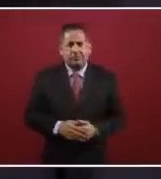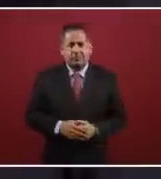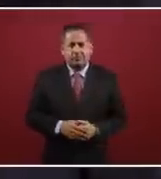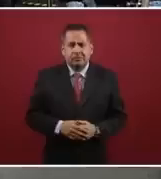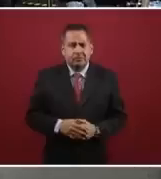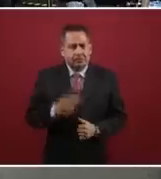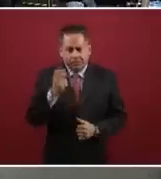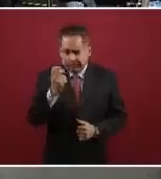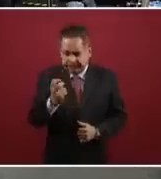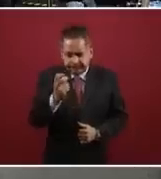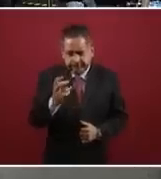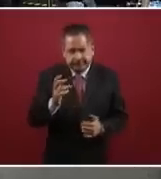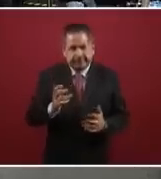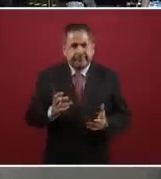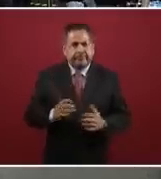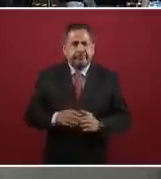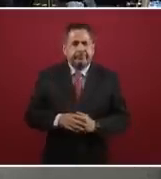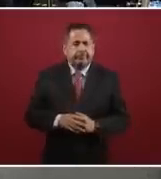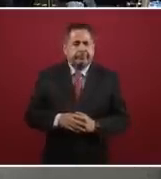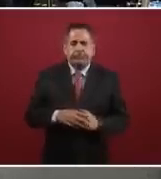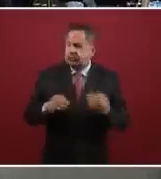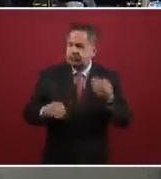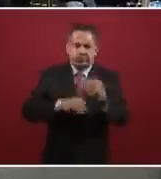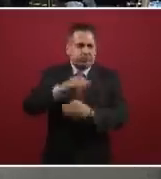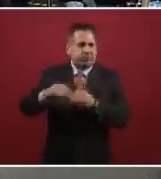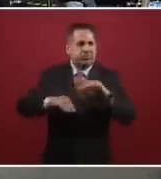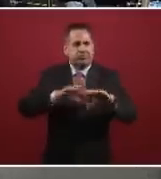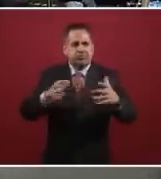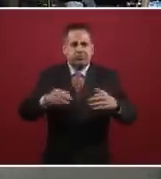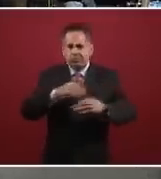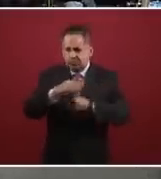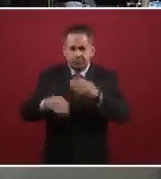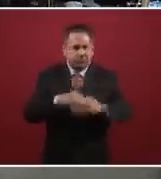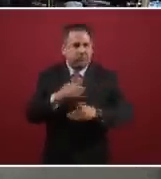En eso todos